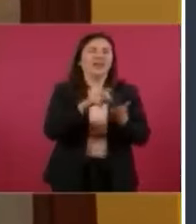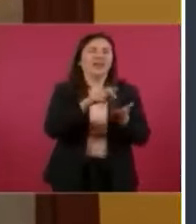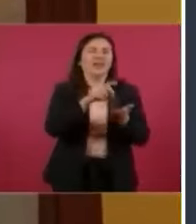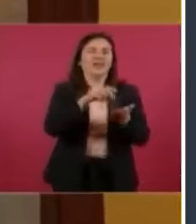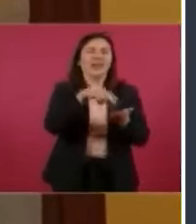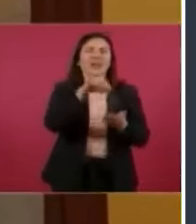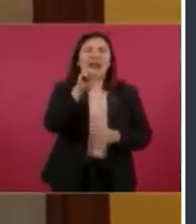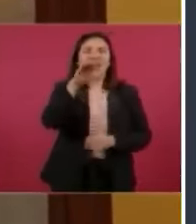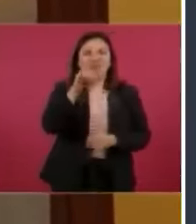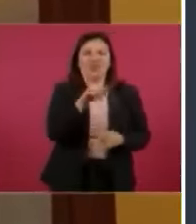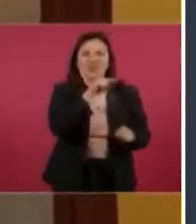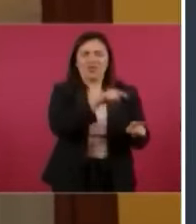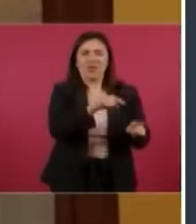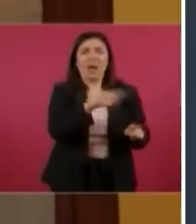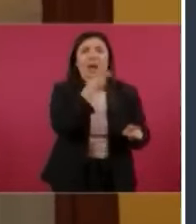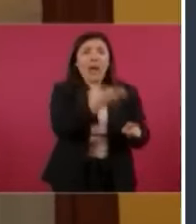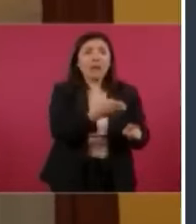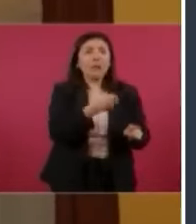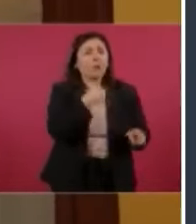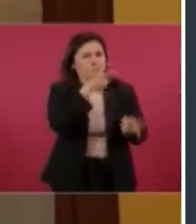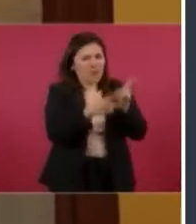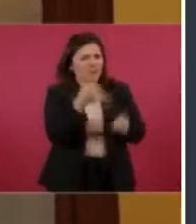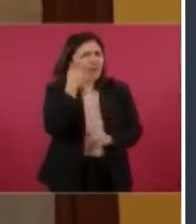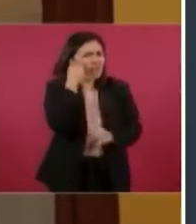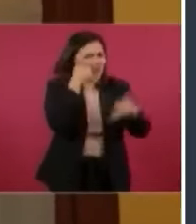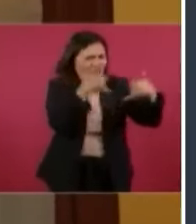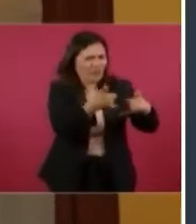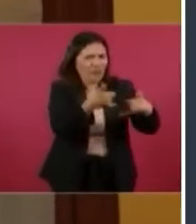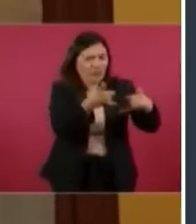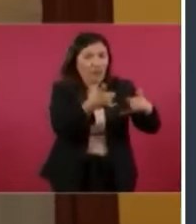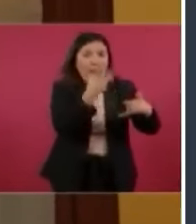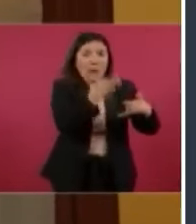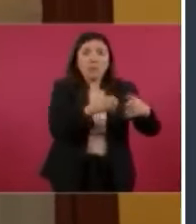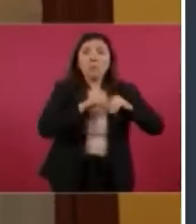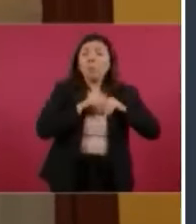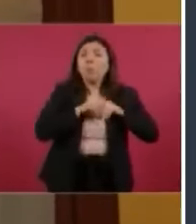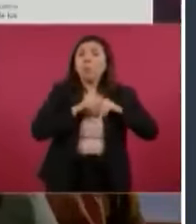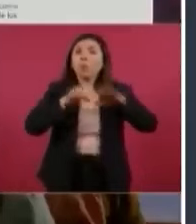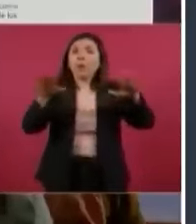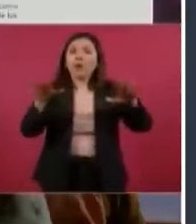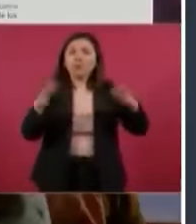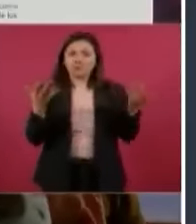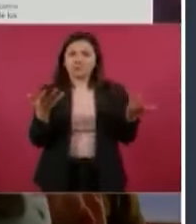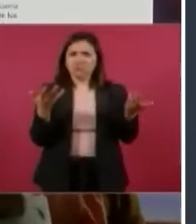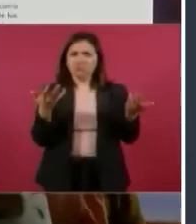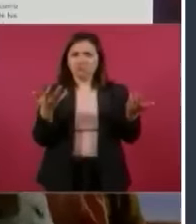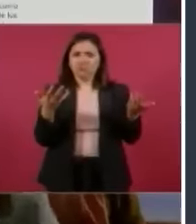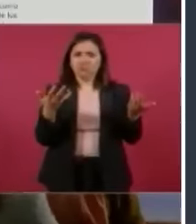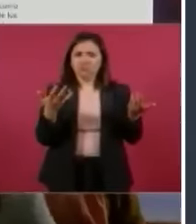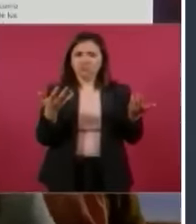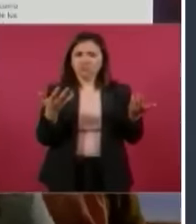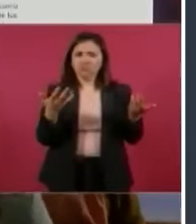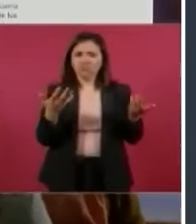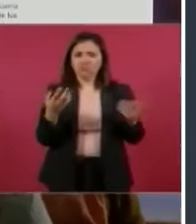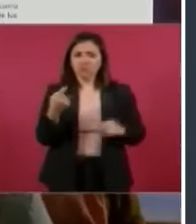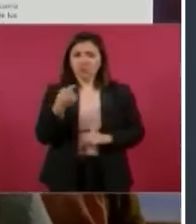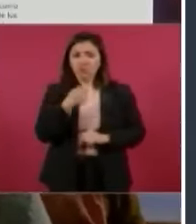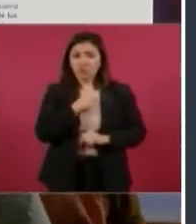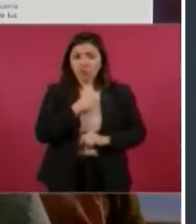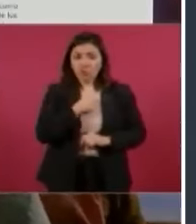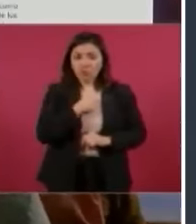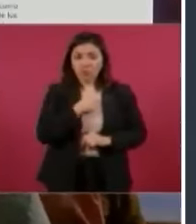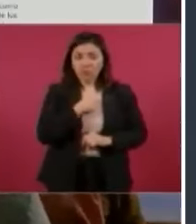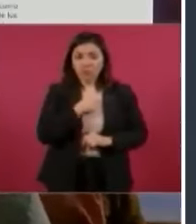una Entonces no quieren ya todo lo demás para resumir nuestra historia que se basó en entrevistas con funcionarios actuales y